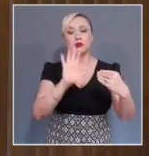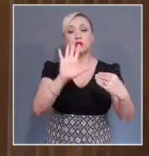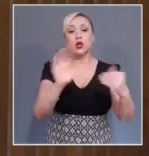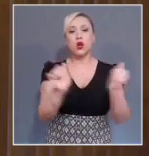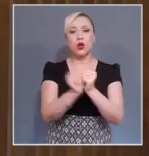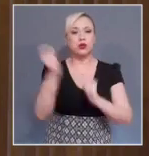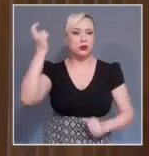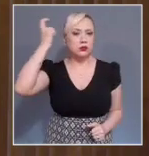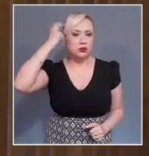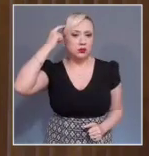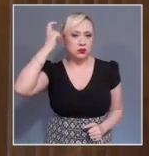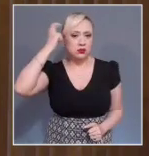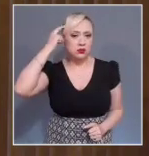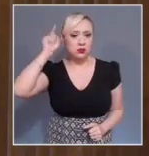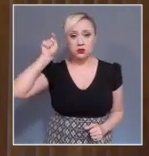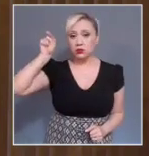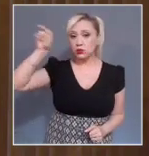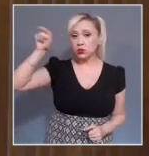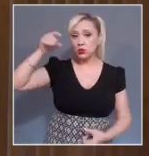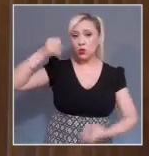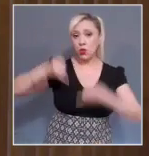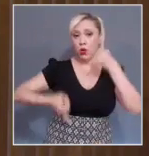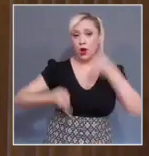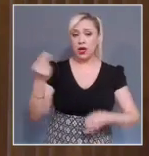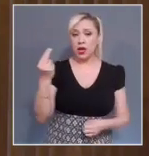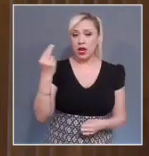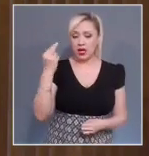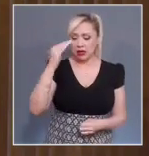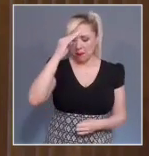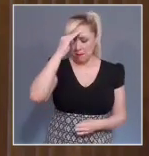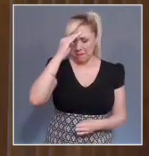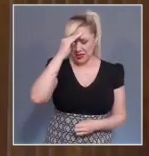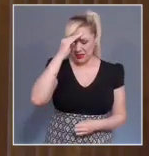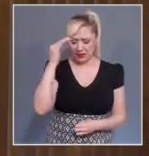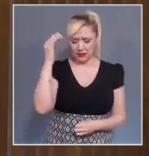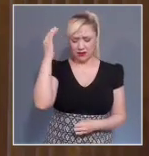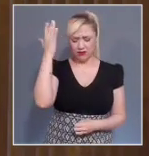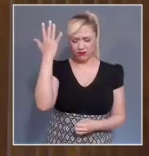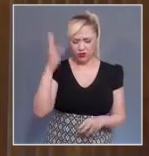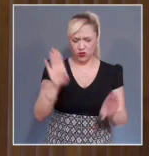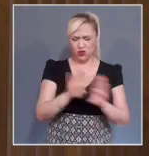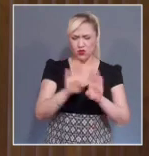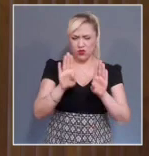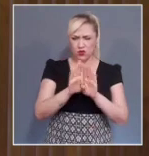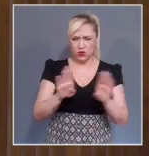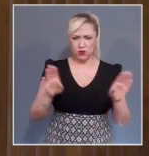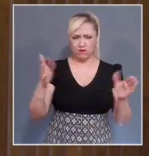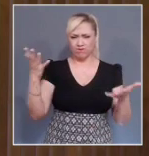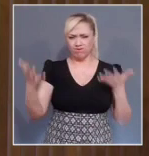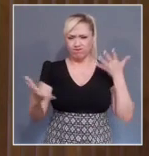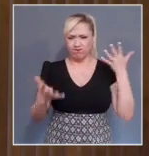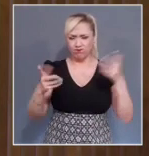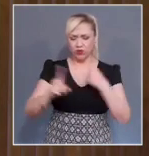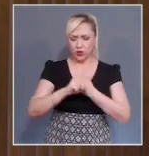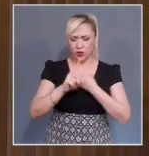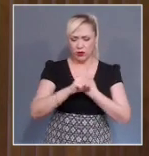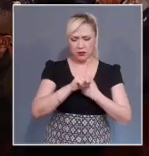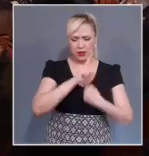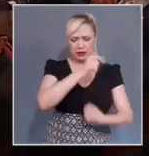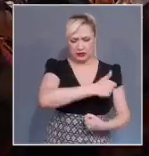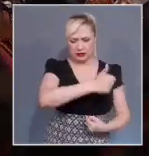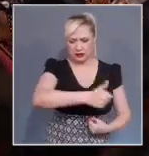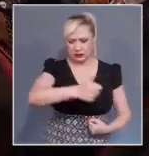jurista, de la reflexión filosófica de los grandes problemas que nos aquejan y que reclaman